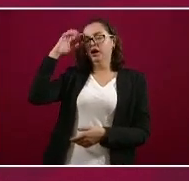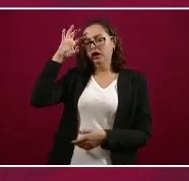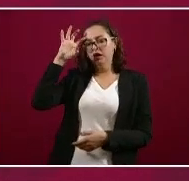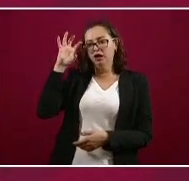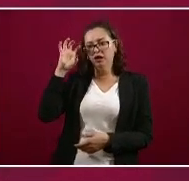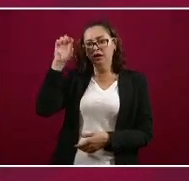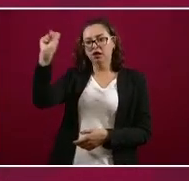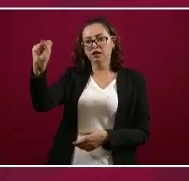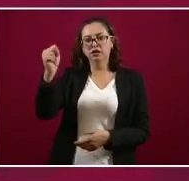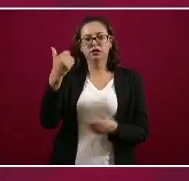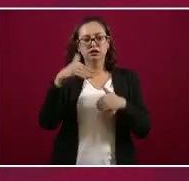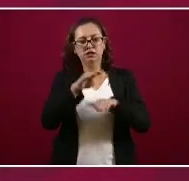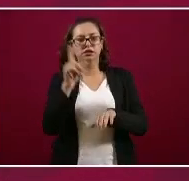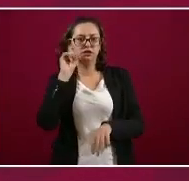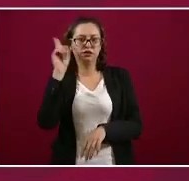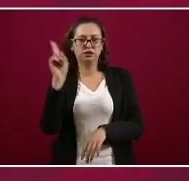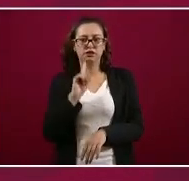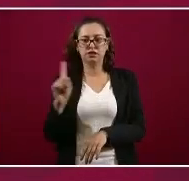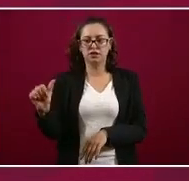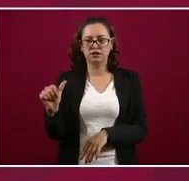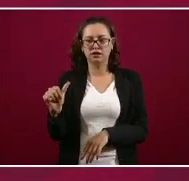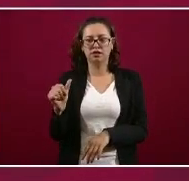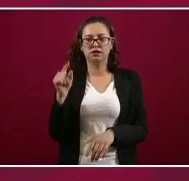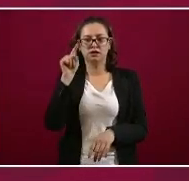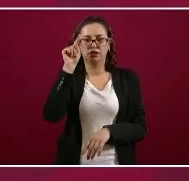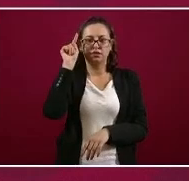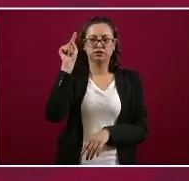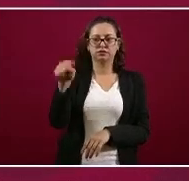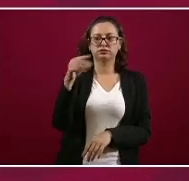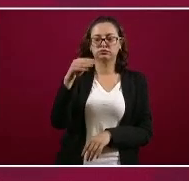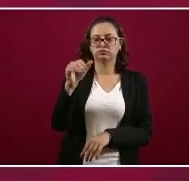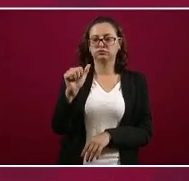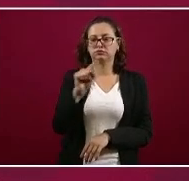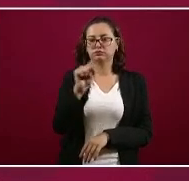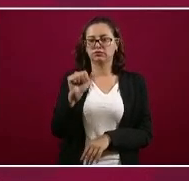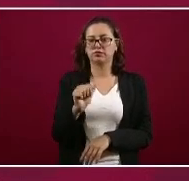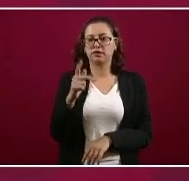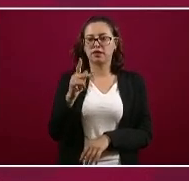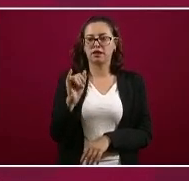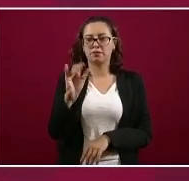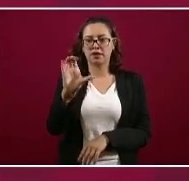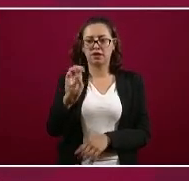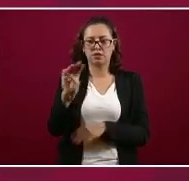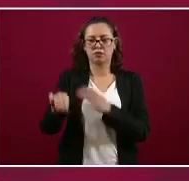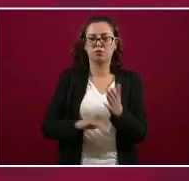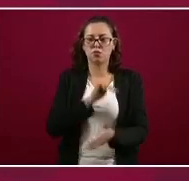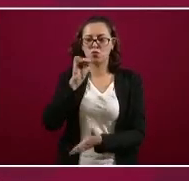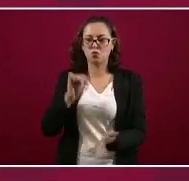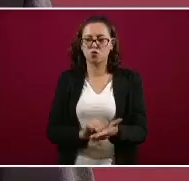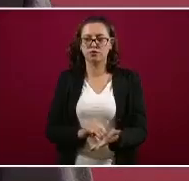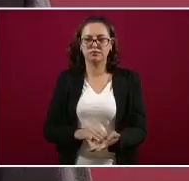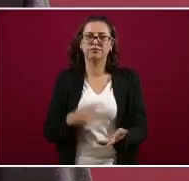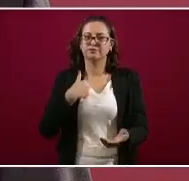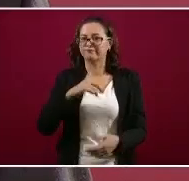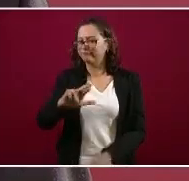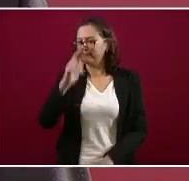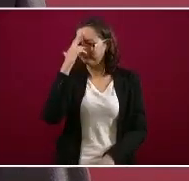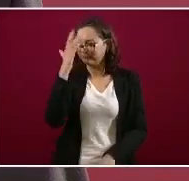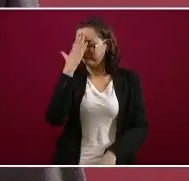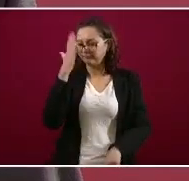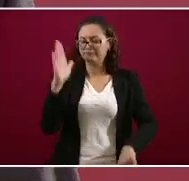sobre lo de zacatecas y es más hábil el municipio como no me voy a acordar